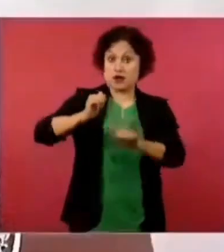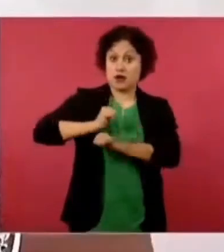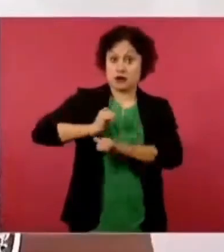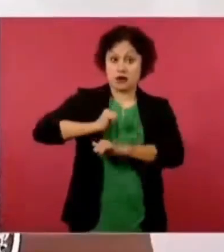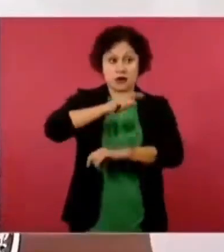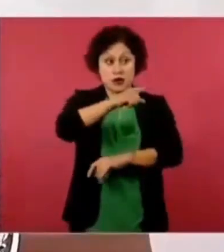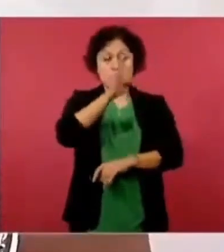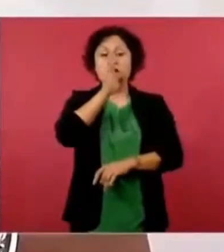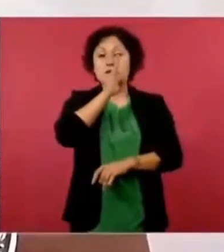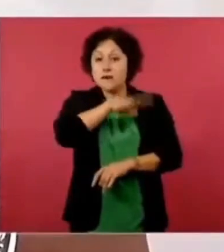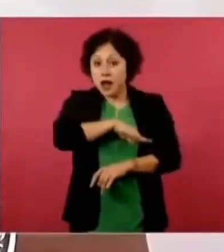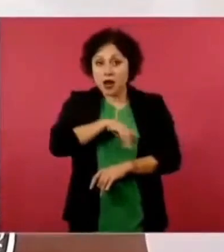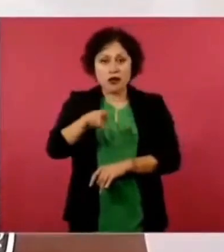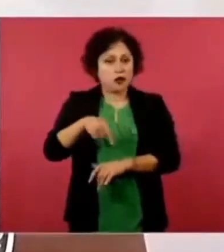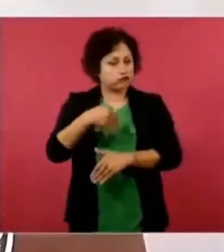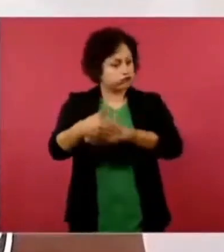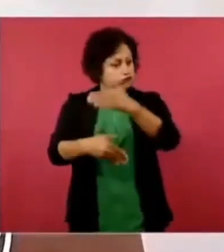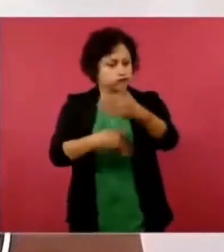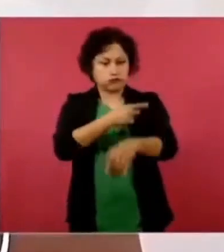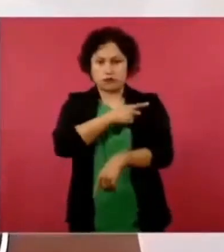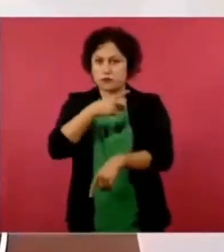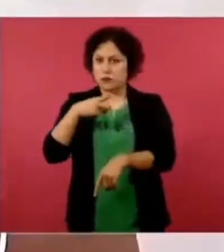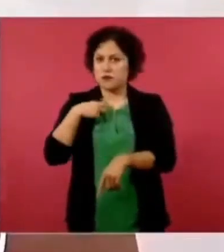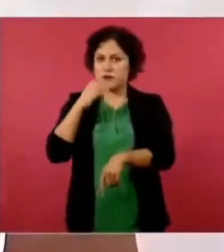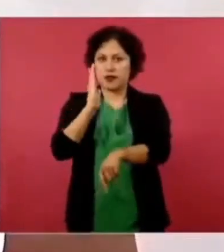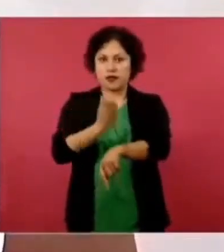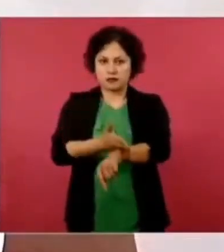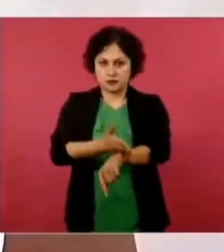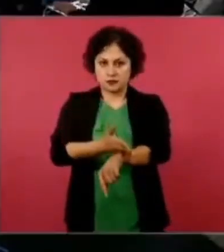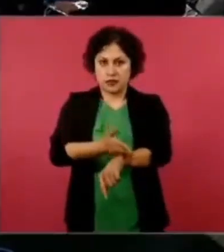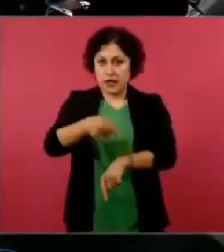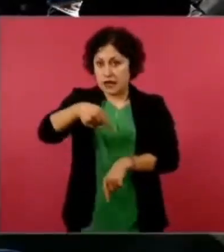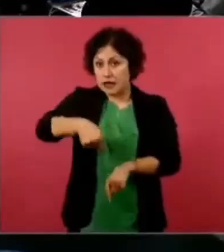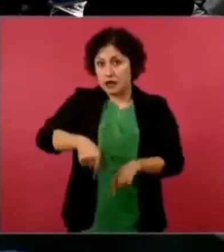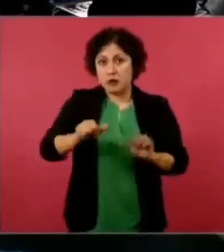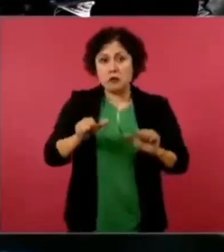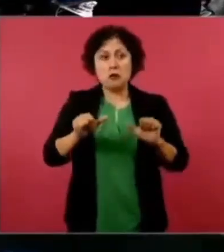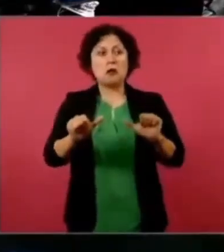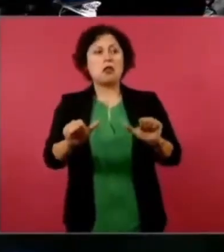van a ser castigados. No hay impunidad.